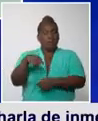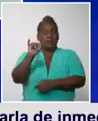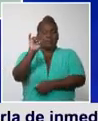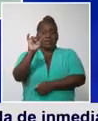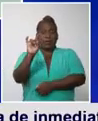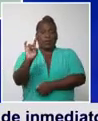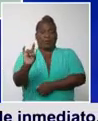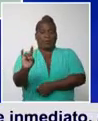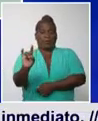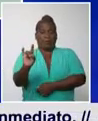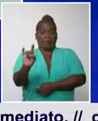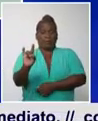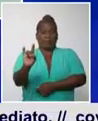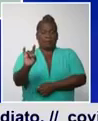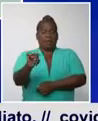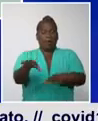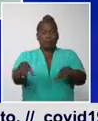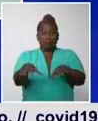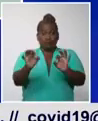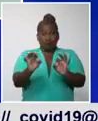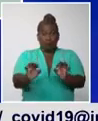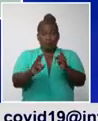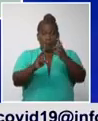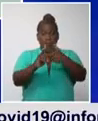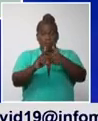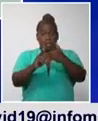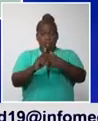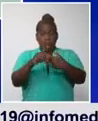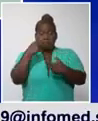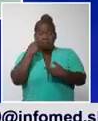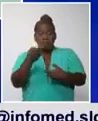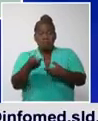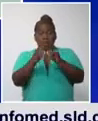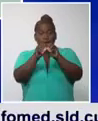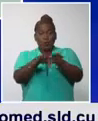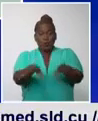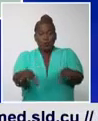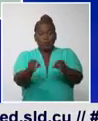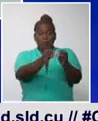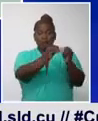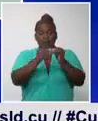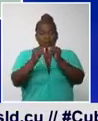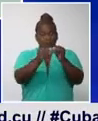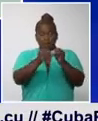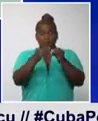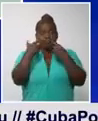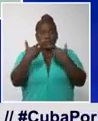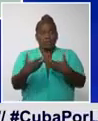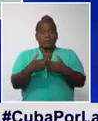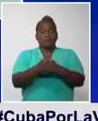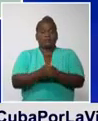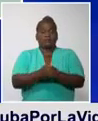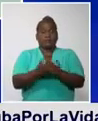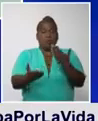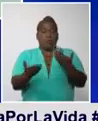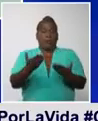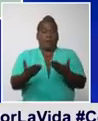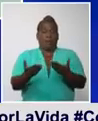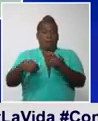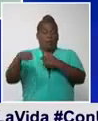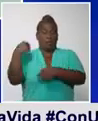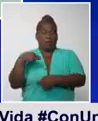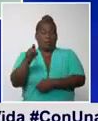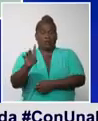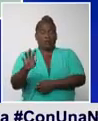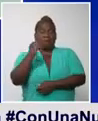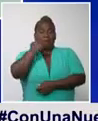casos autóctonos, evidencia una transmisión importante, incluso 14 más que el día anterior. Bayamo con